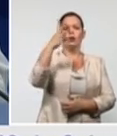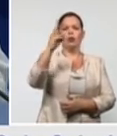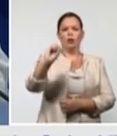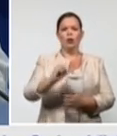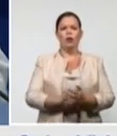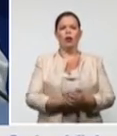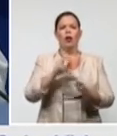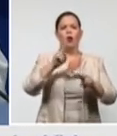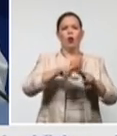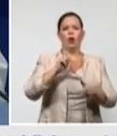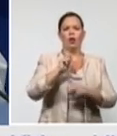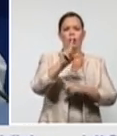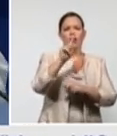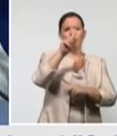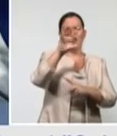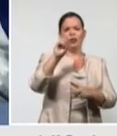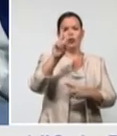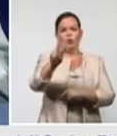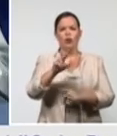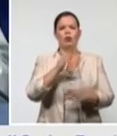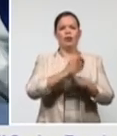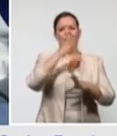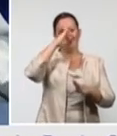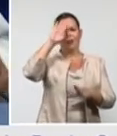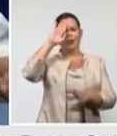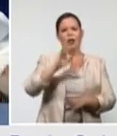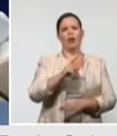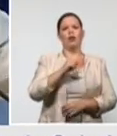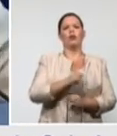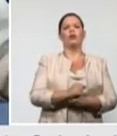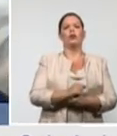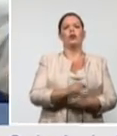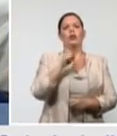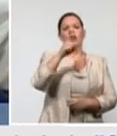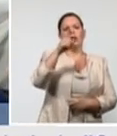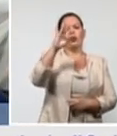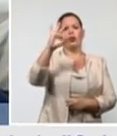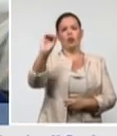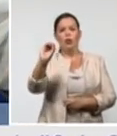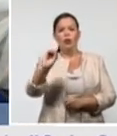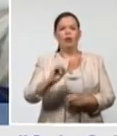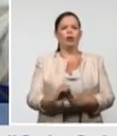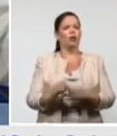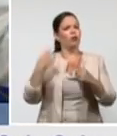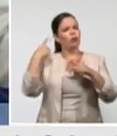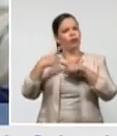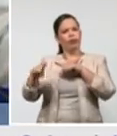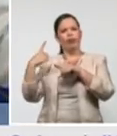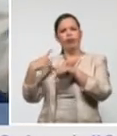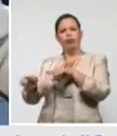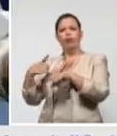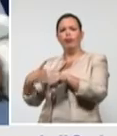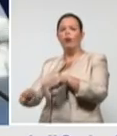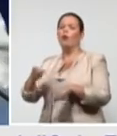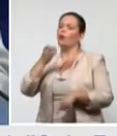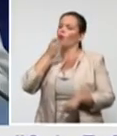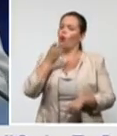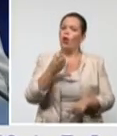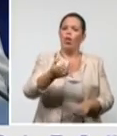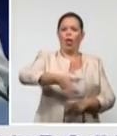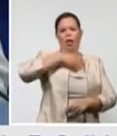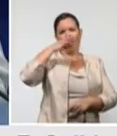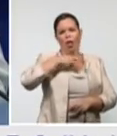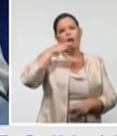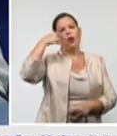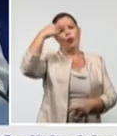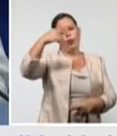102, Santiago 180, y así pudiéramos mencionar todos los territorios que